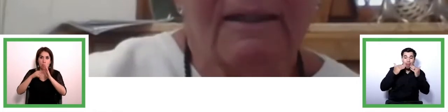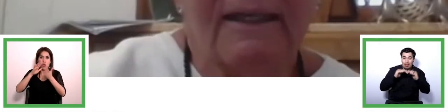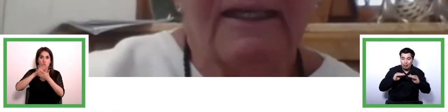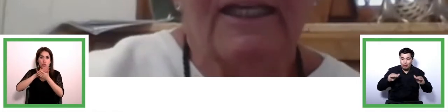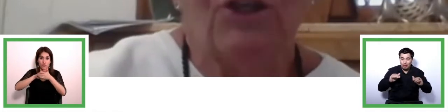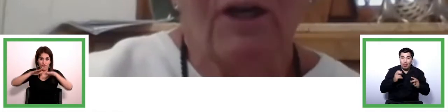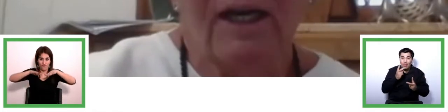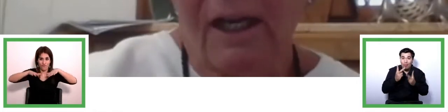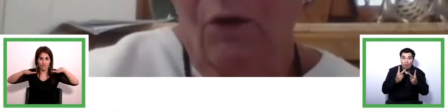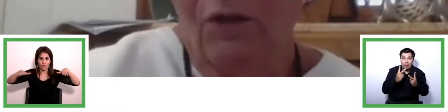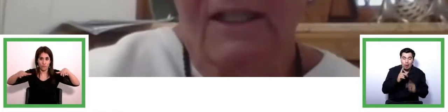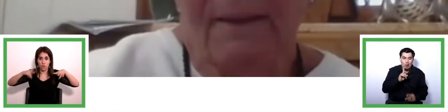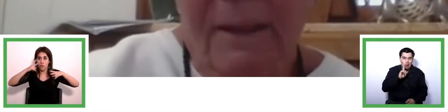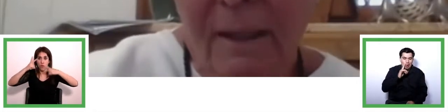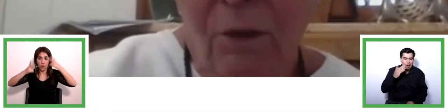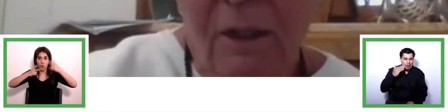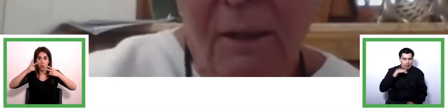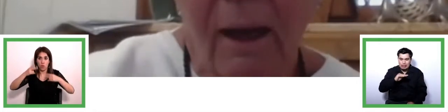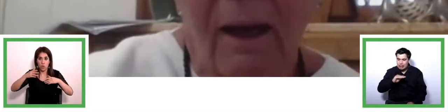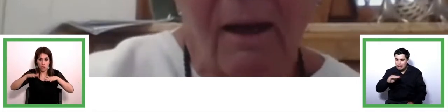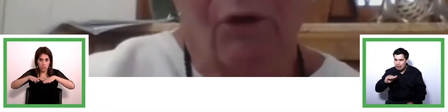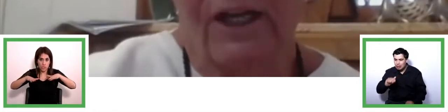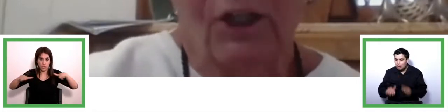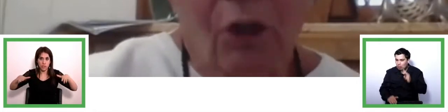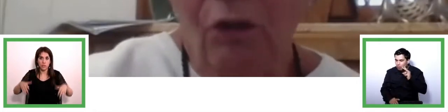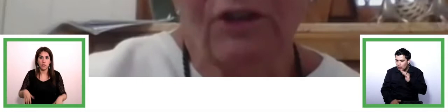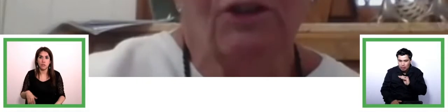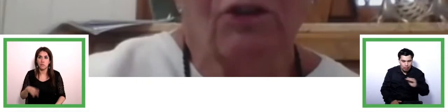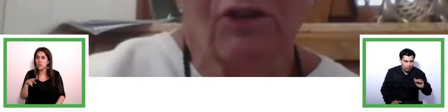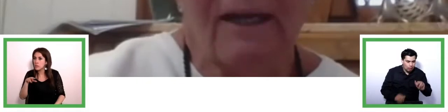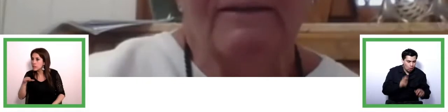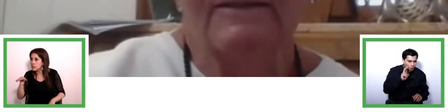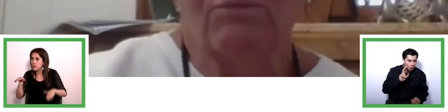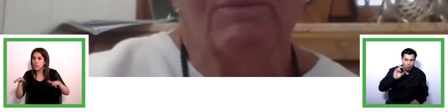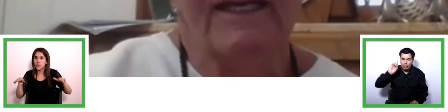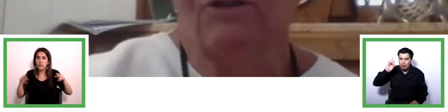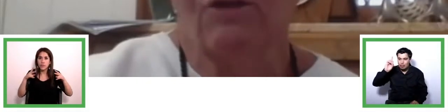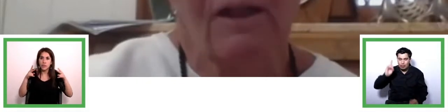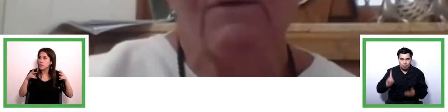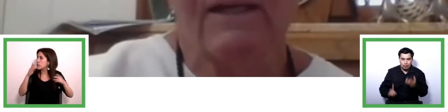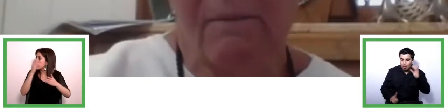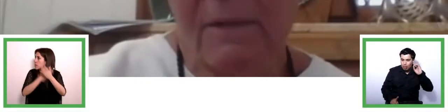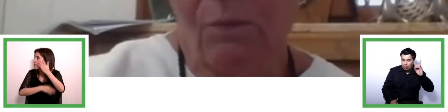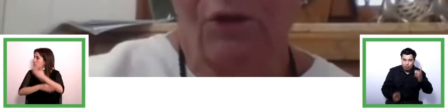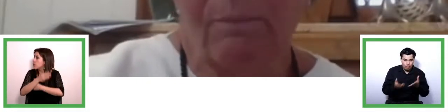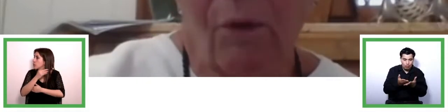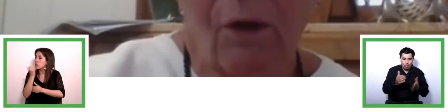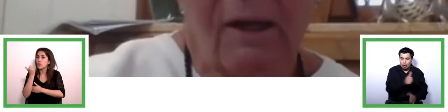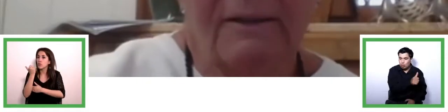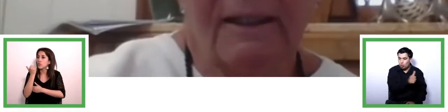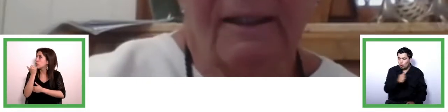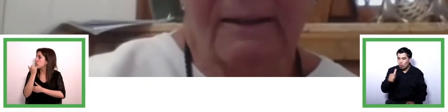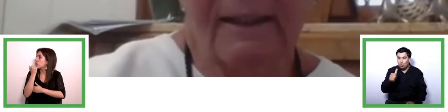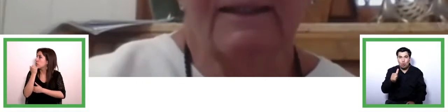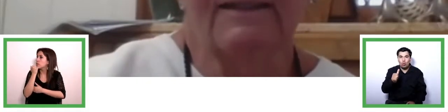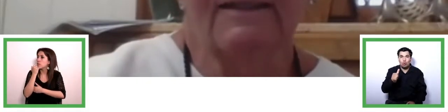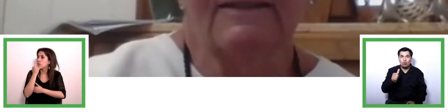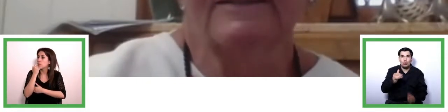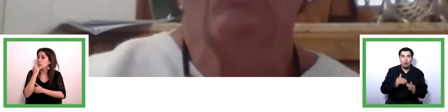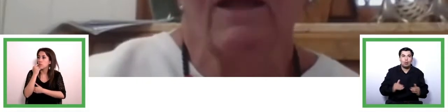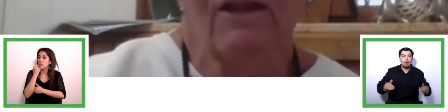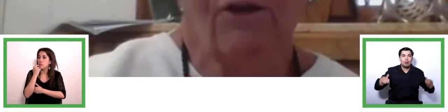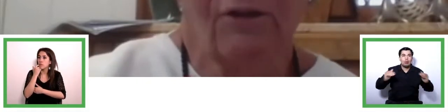quién es el niño o la niña con discapacidad auditiva, porque todos ellos desde muy pequeños reciben el mismo tipo